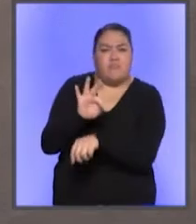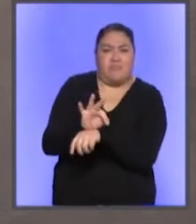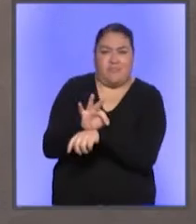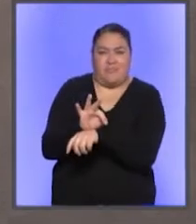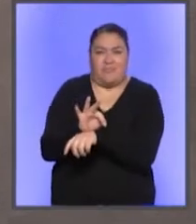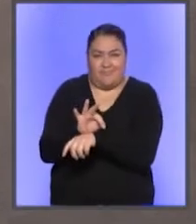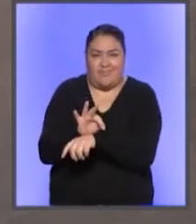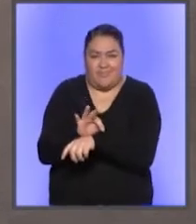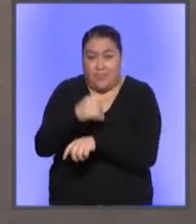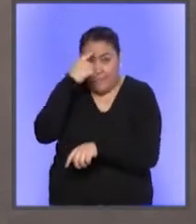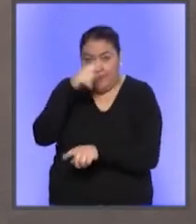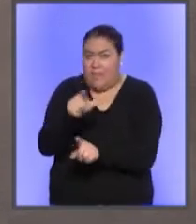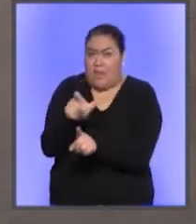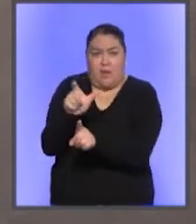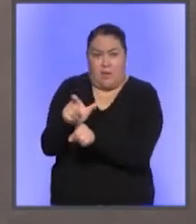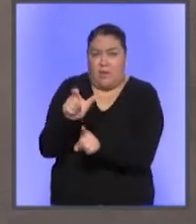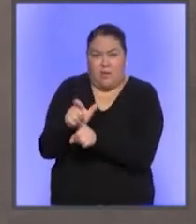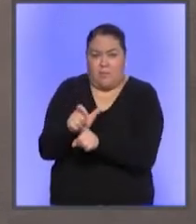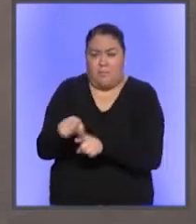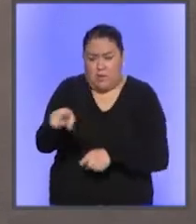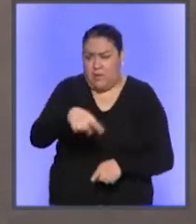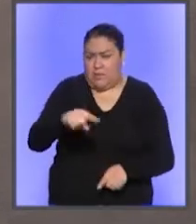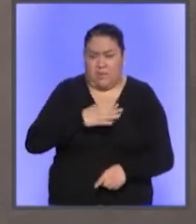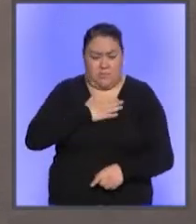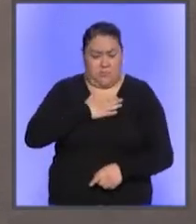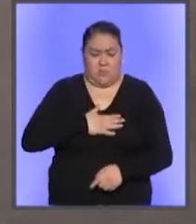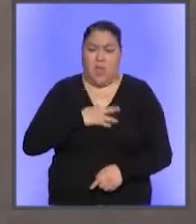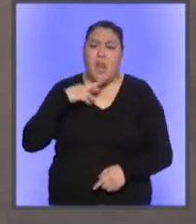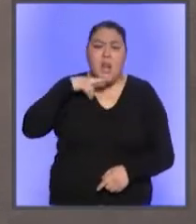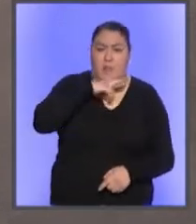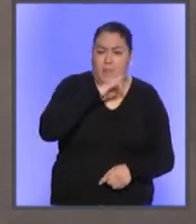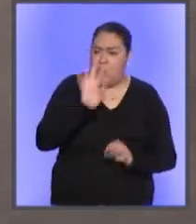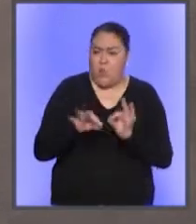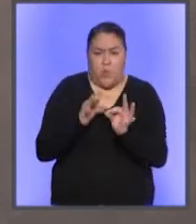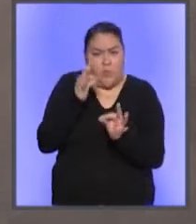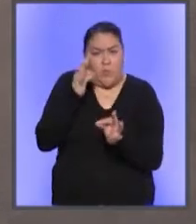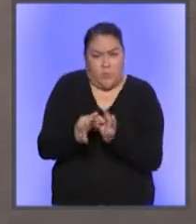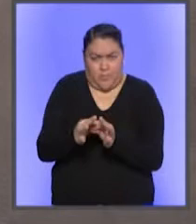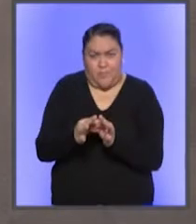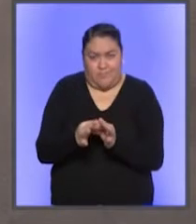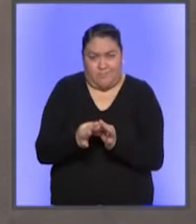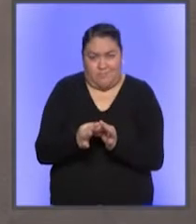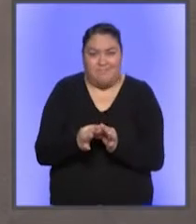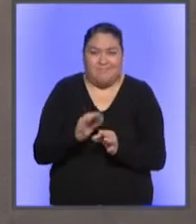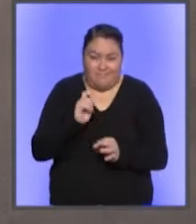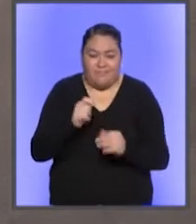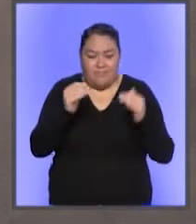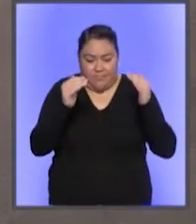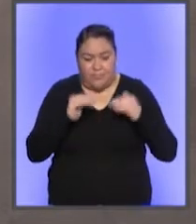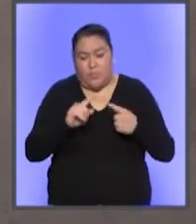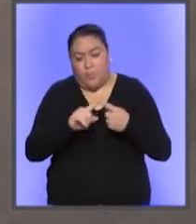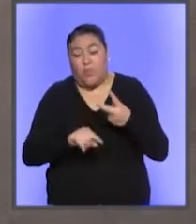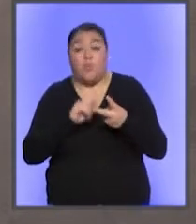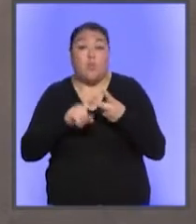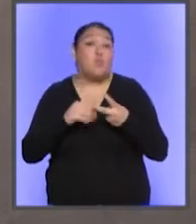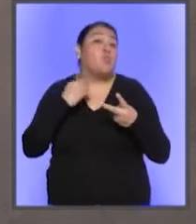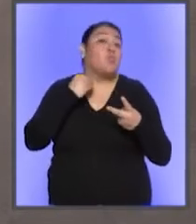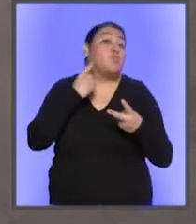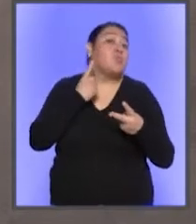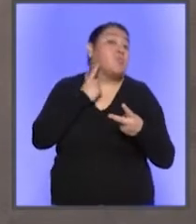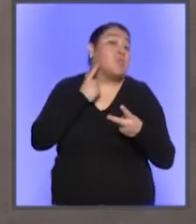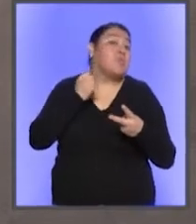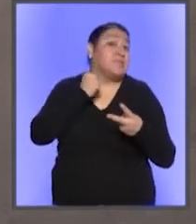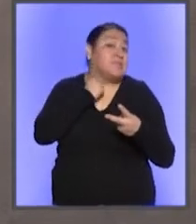mejor garantía a una justicia pronta completa y expedita a nivel del poder legislativo